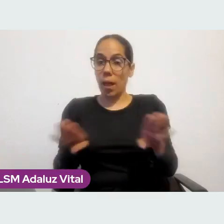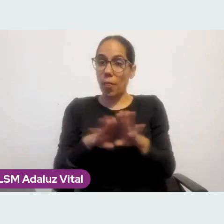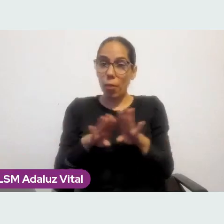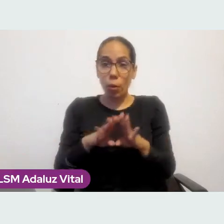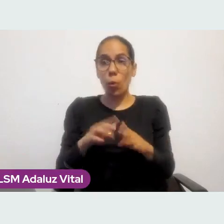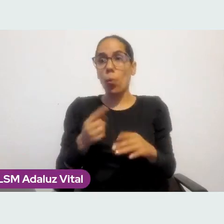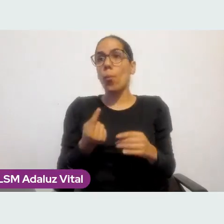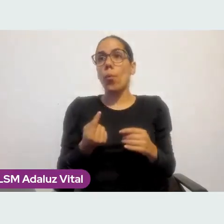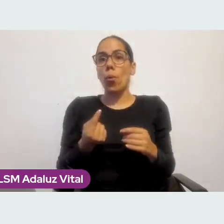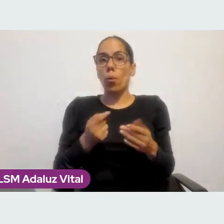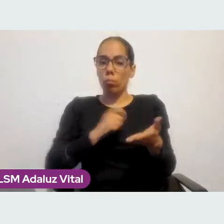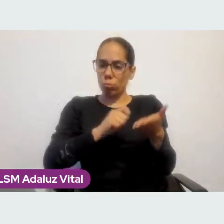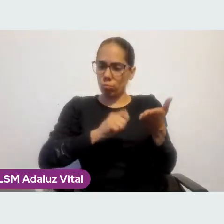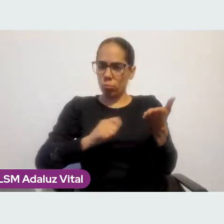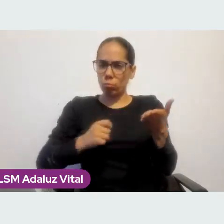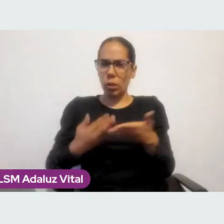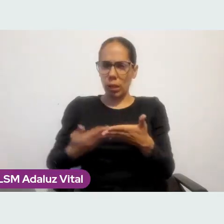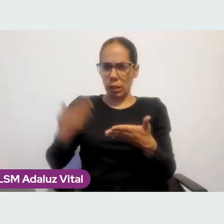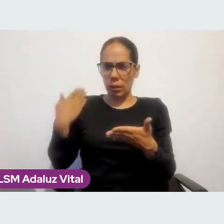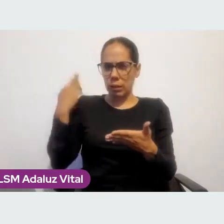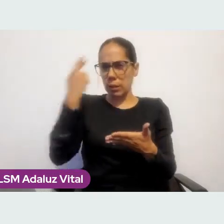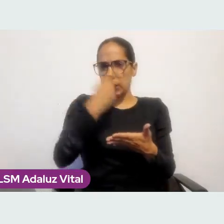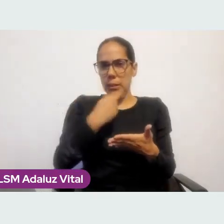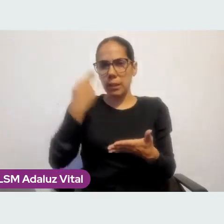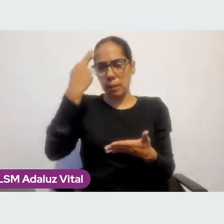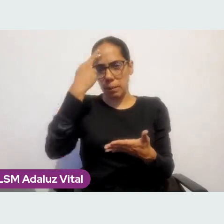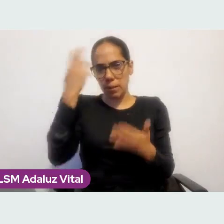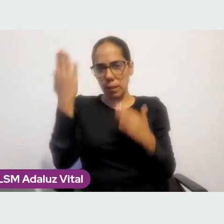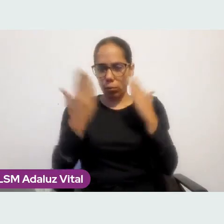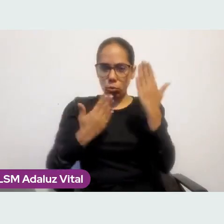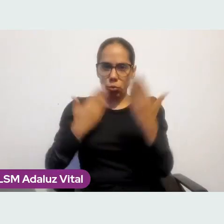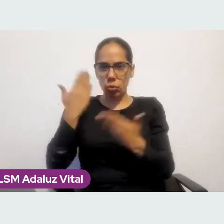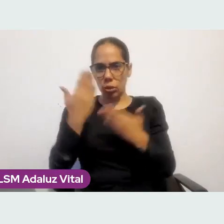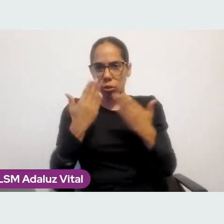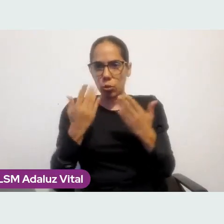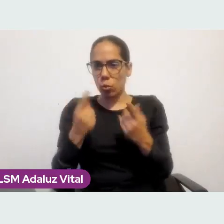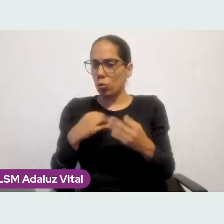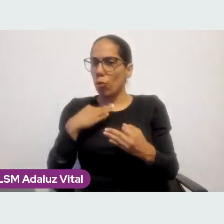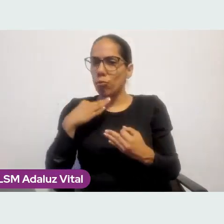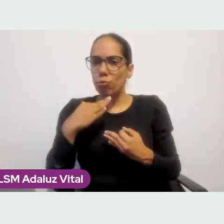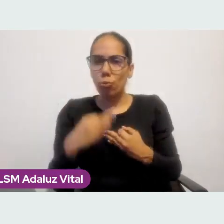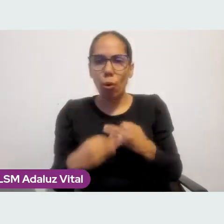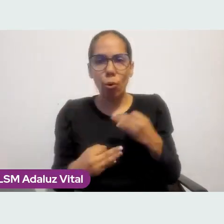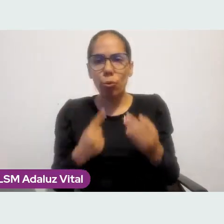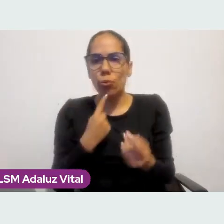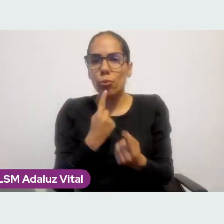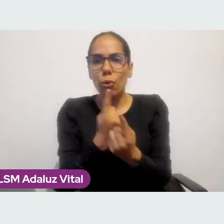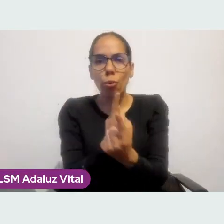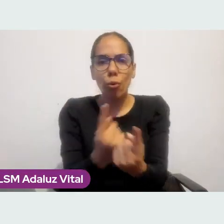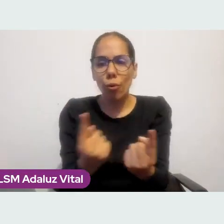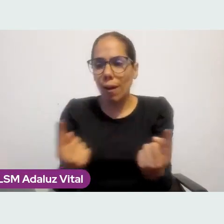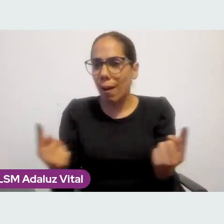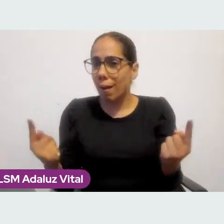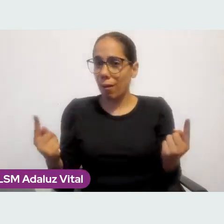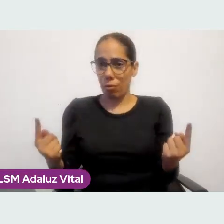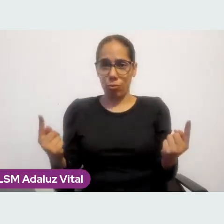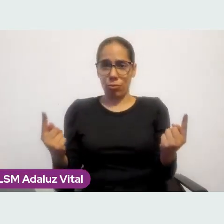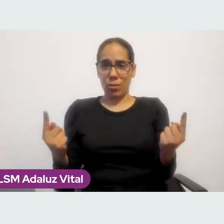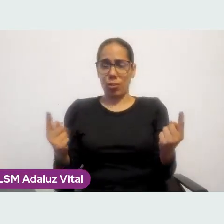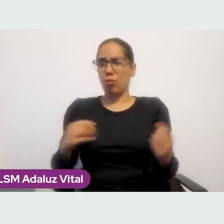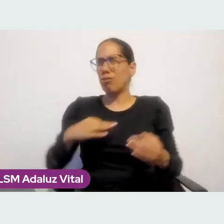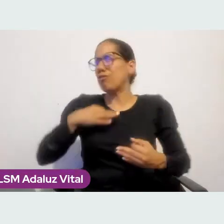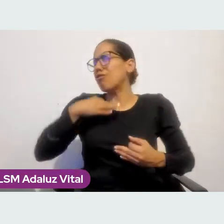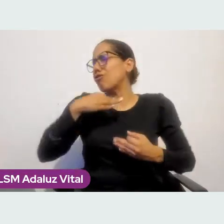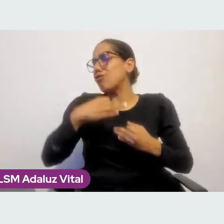destino, es decir, todo lo que surge a través o todo lo que sucede en la infancia habrá de